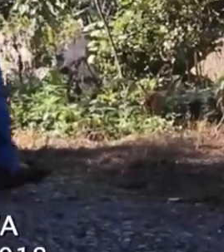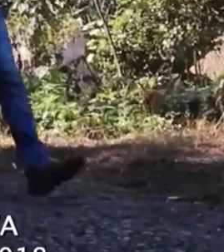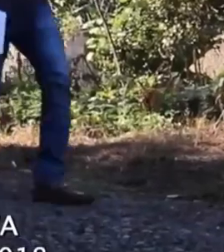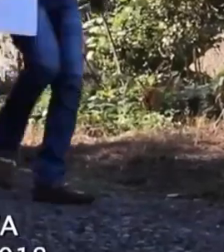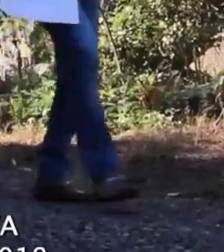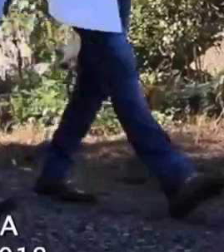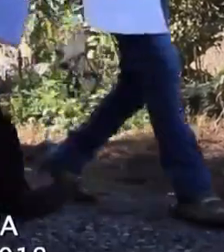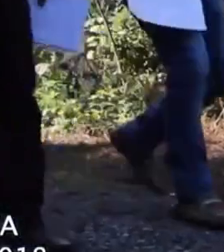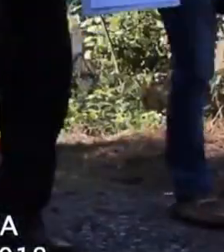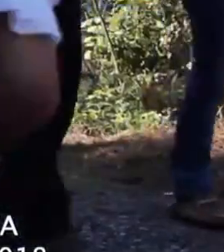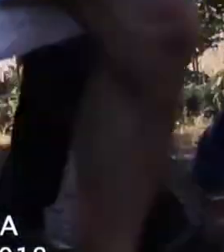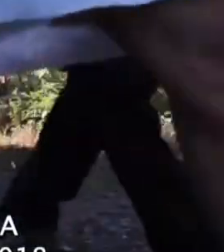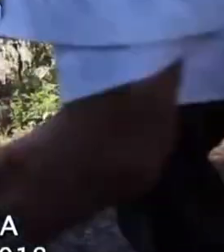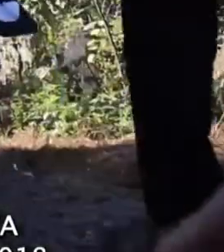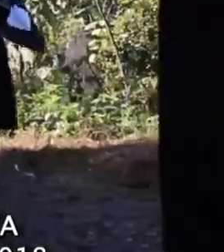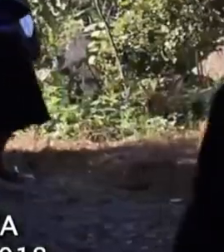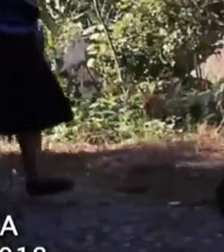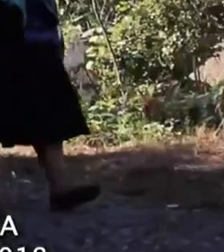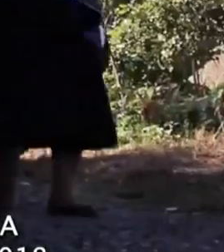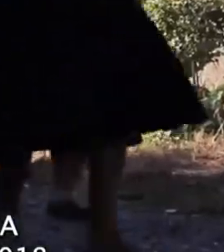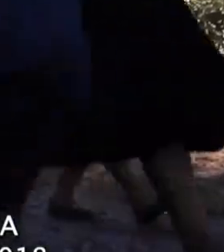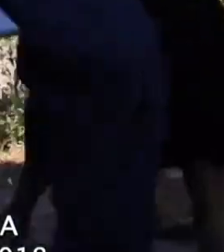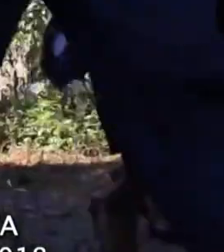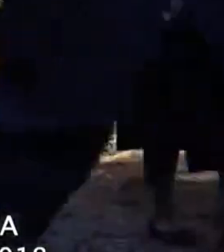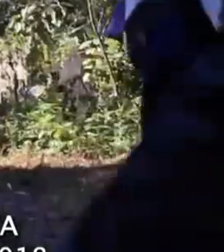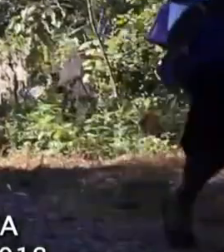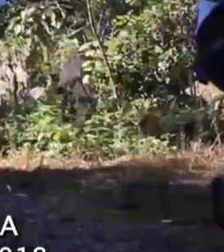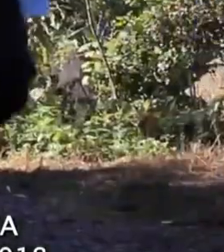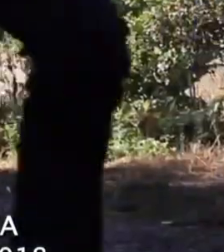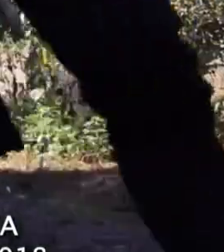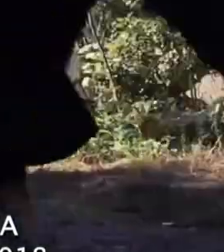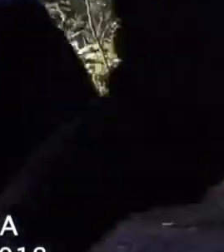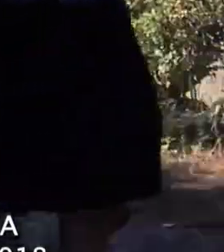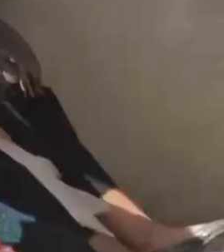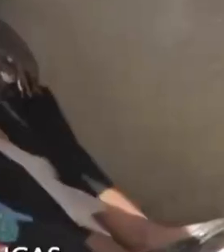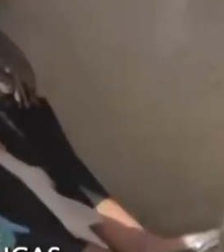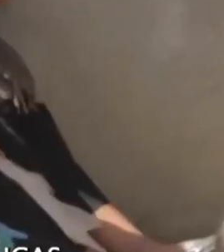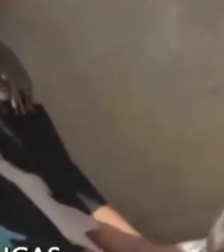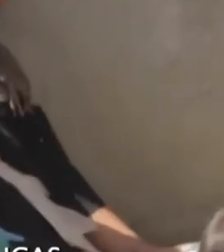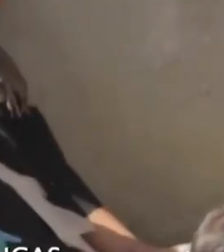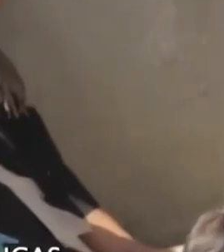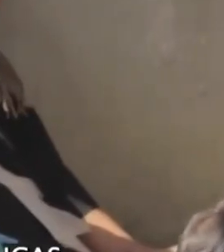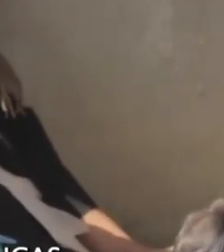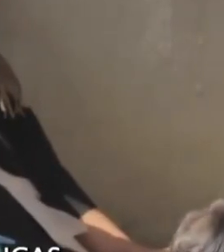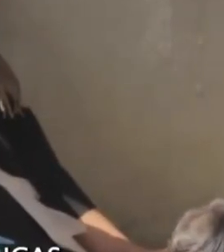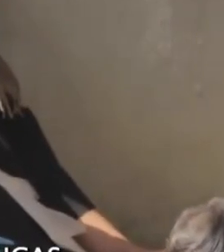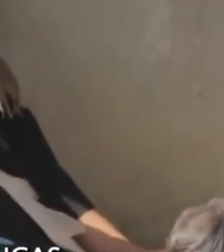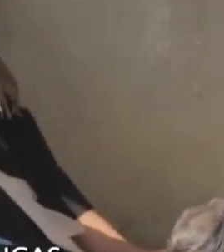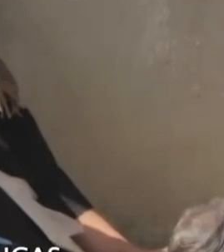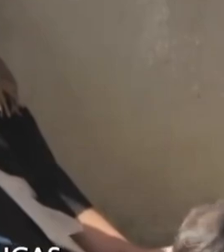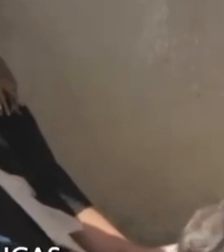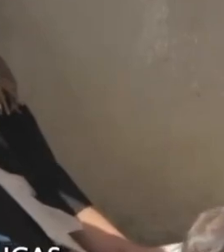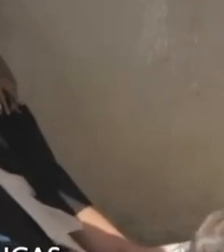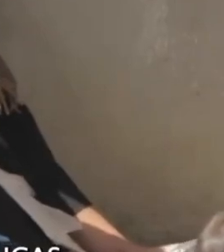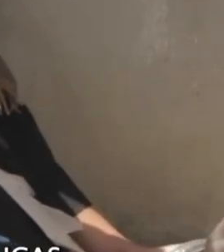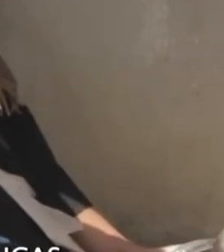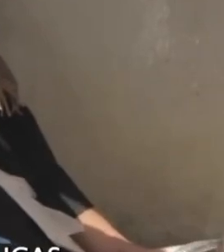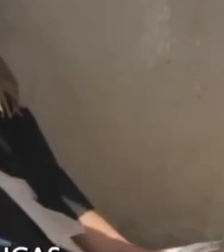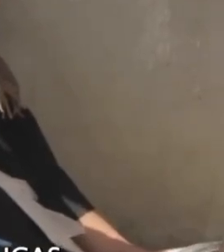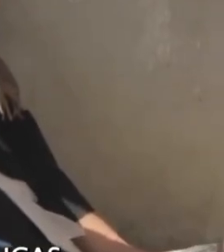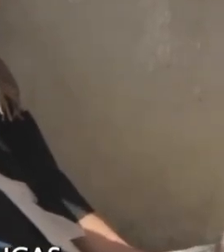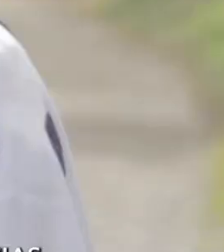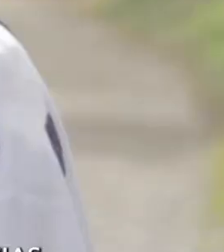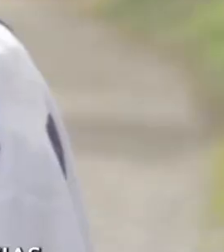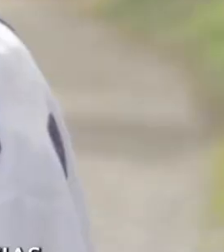disminuyó 10.63% en comparación al 2018. El pueblo de Chiapas está agradecido por sus